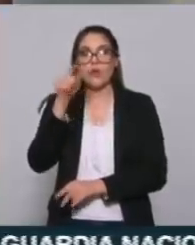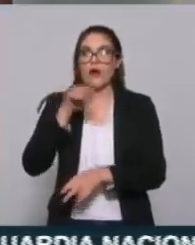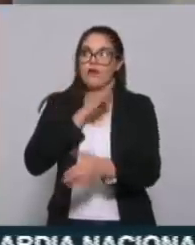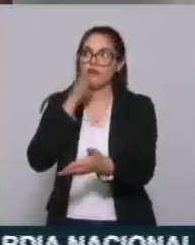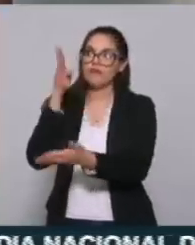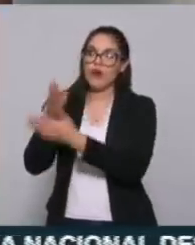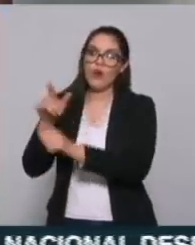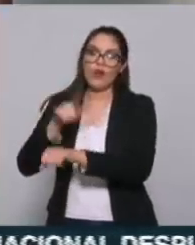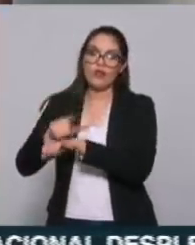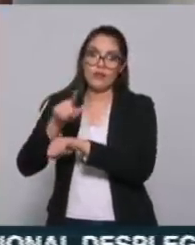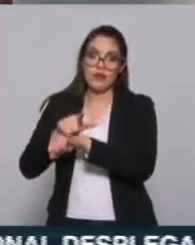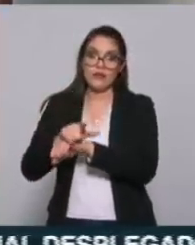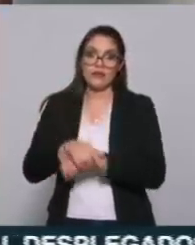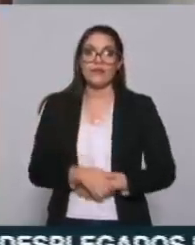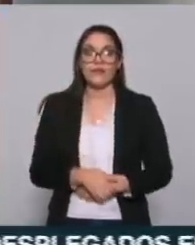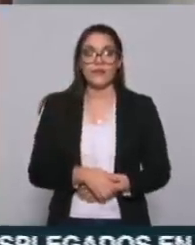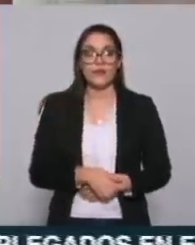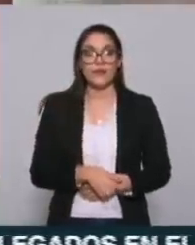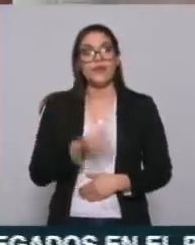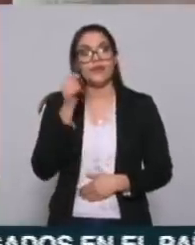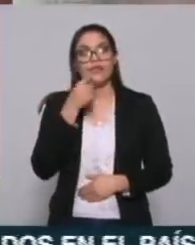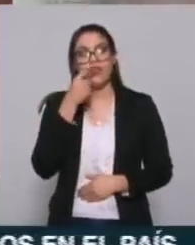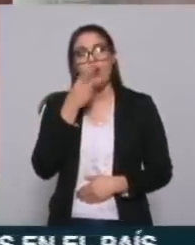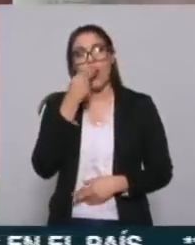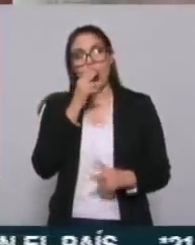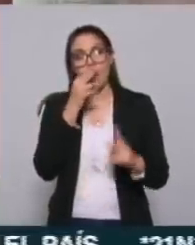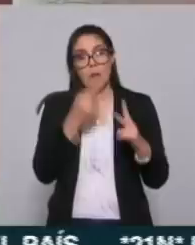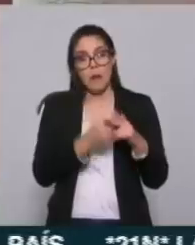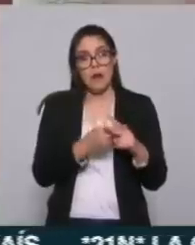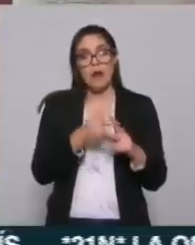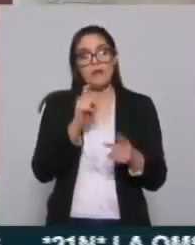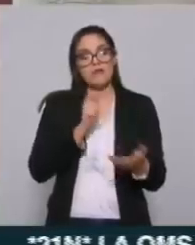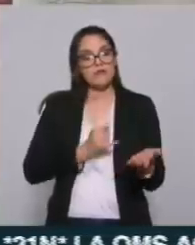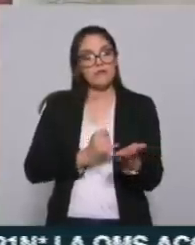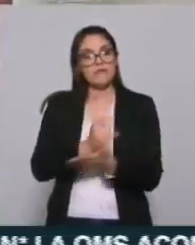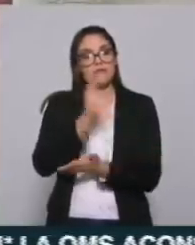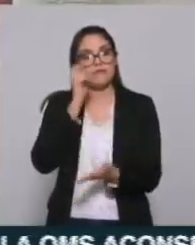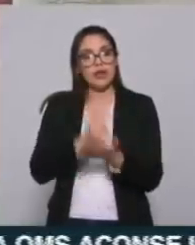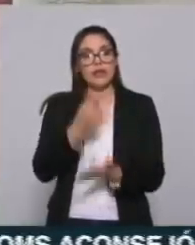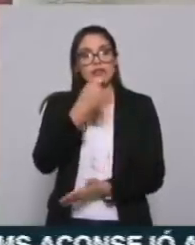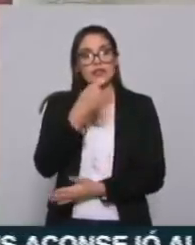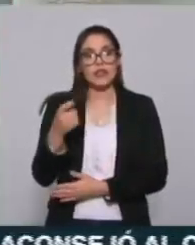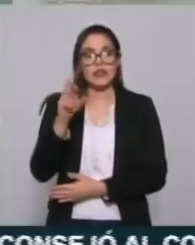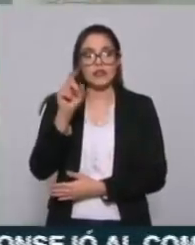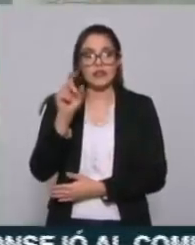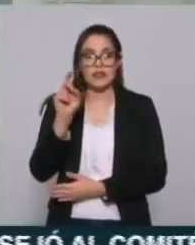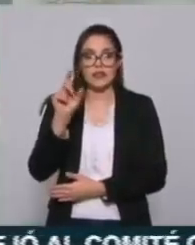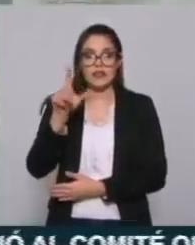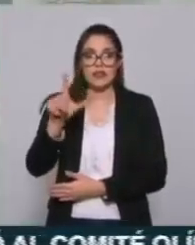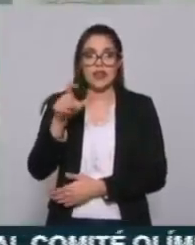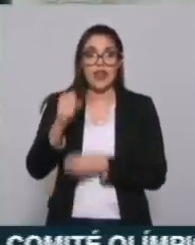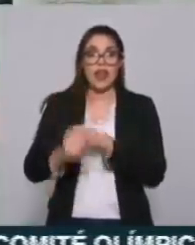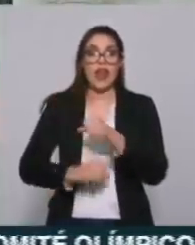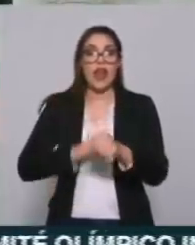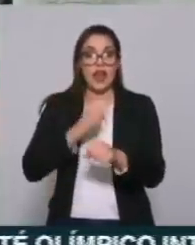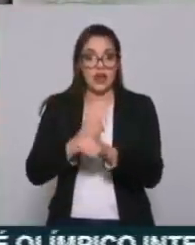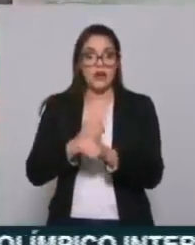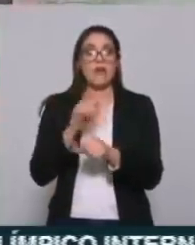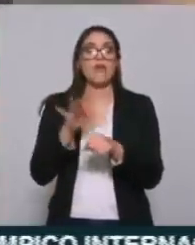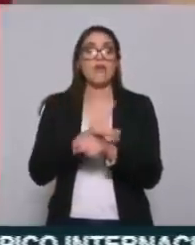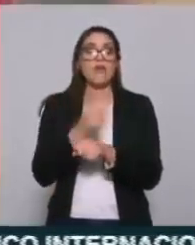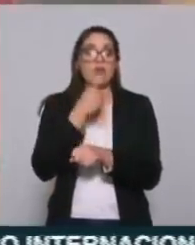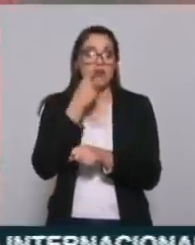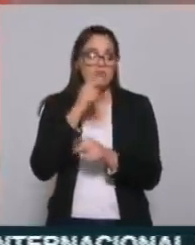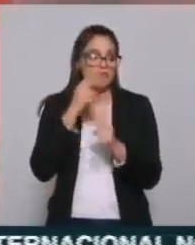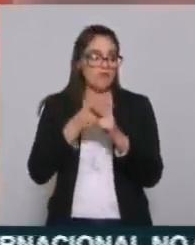2010, el asesino de Cumbres, como se le llamó, recibió una sentencia de 137 años y 6 meses por los delitos de homicidio calificado